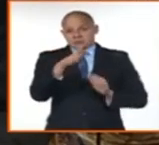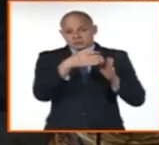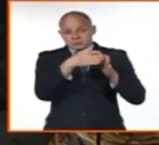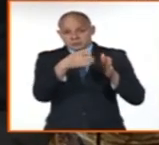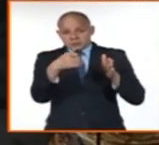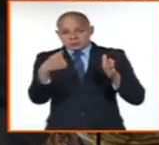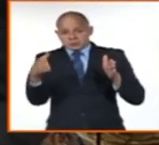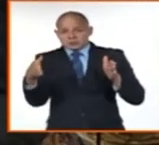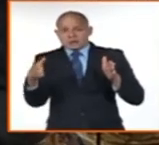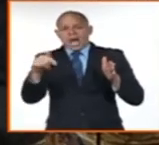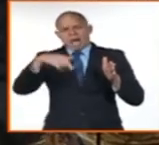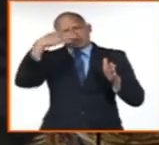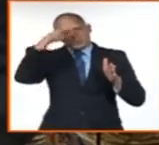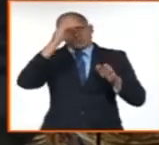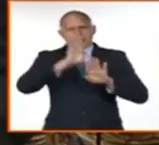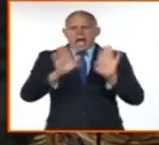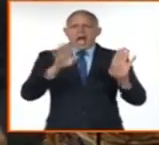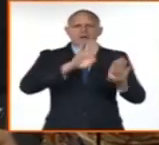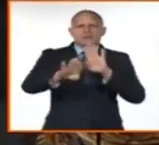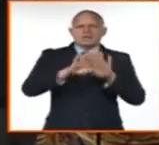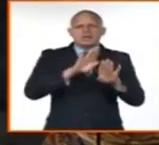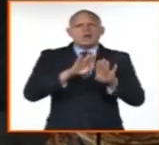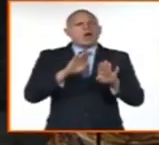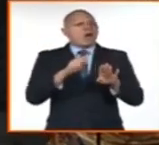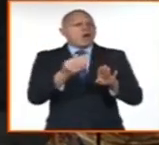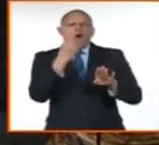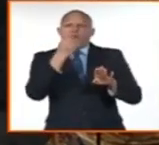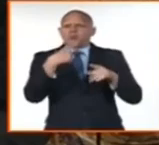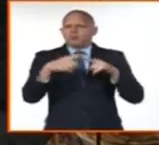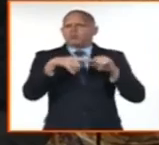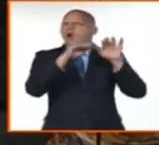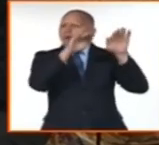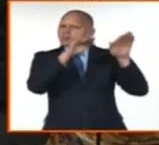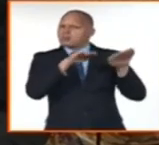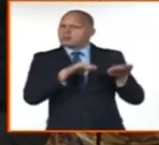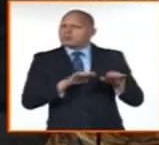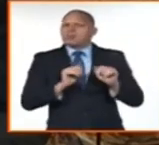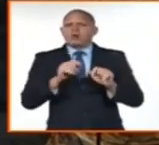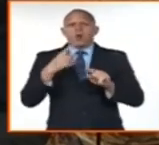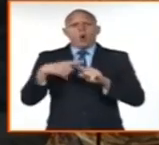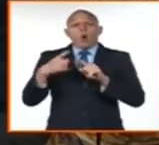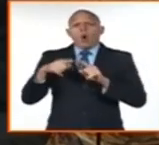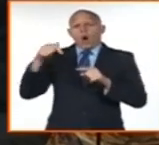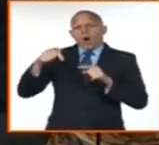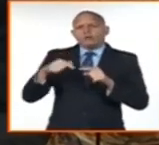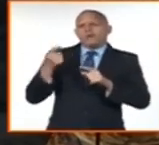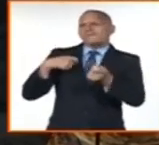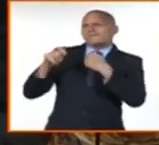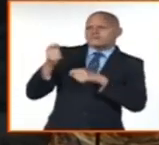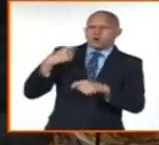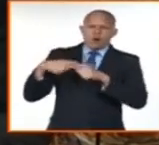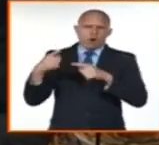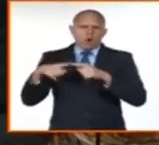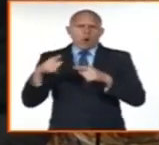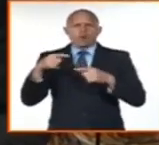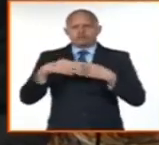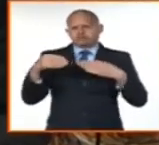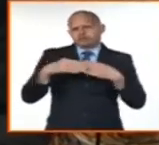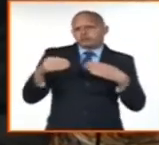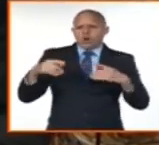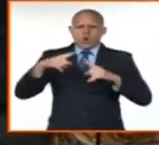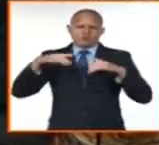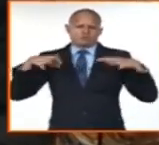tiendas abastecidas, teníamos un grupo de entradas de divisas al país por nuestras exportaciones, por servicios turísticos,